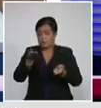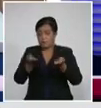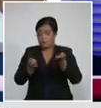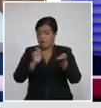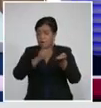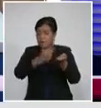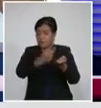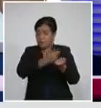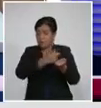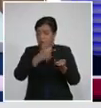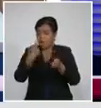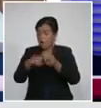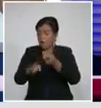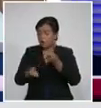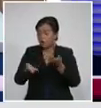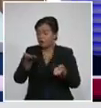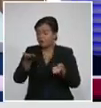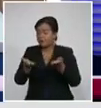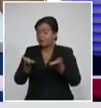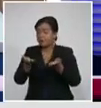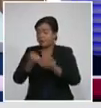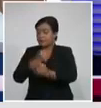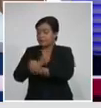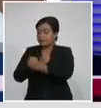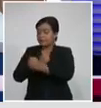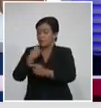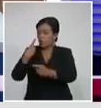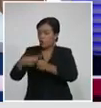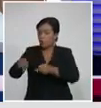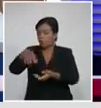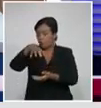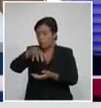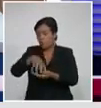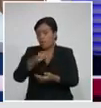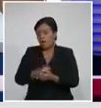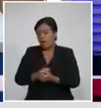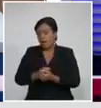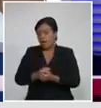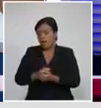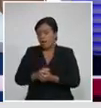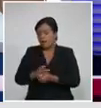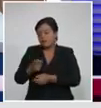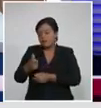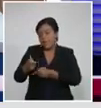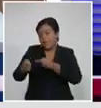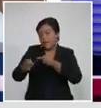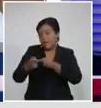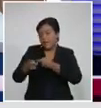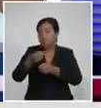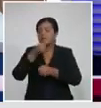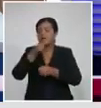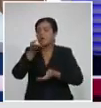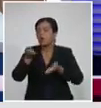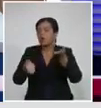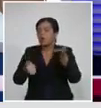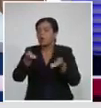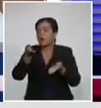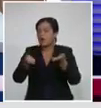riesgo similar en otra región, en regiones cercanas, y que yo pueda comparar cómo la